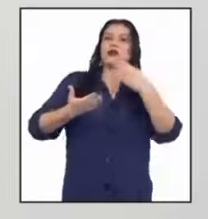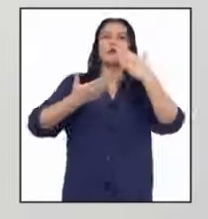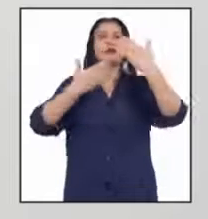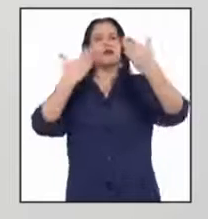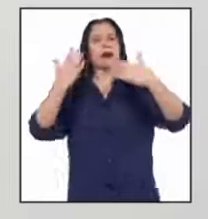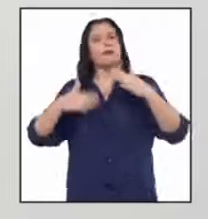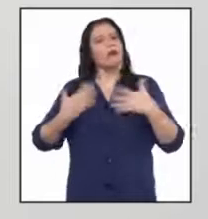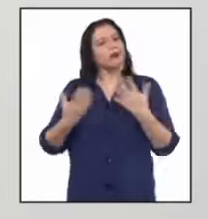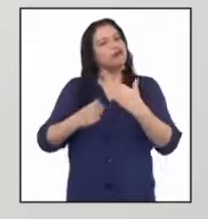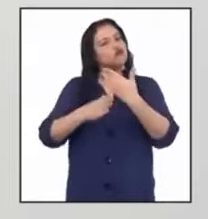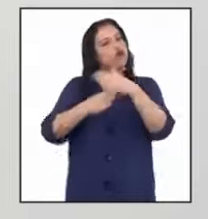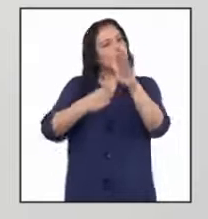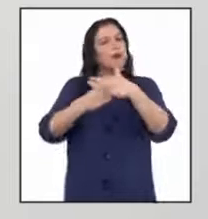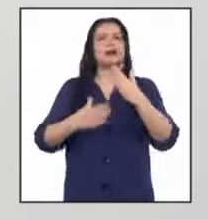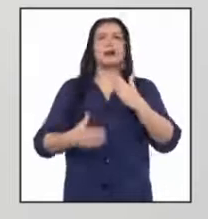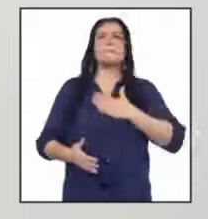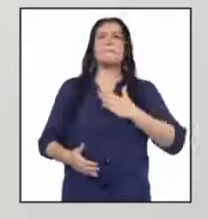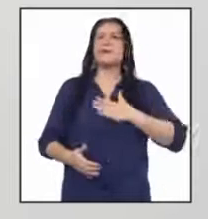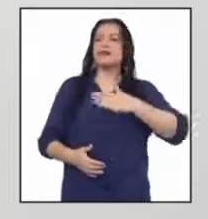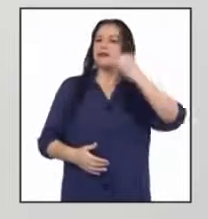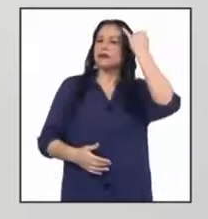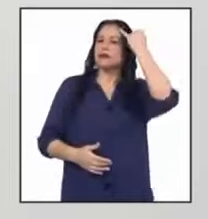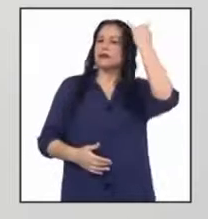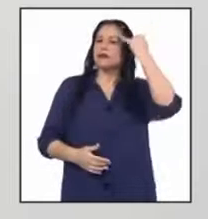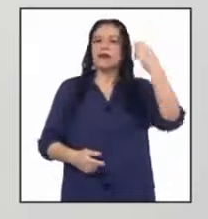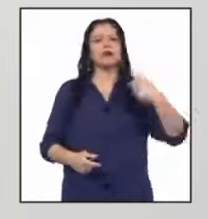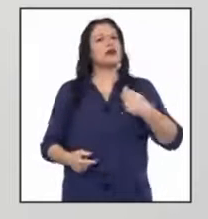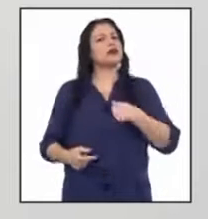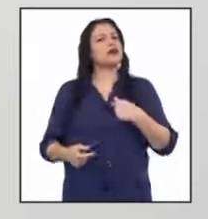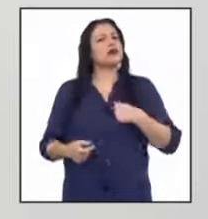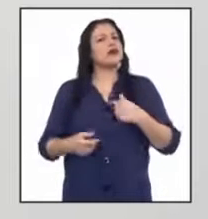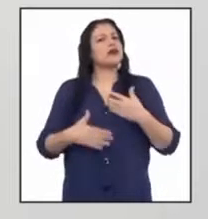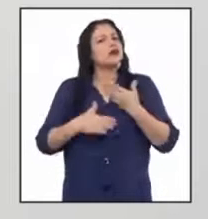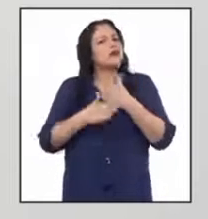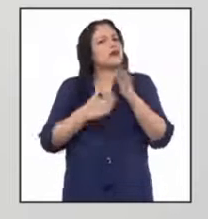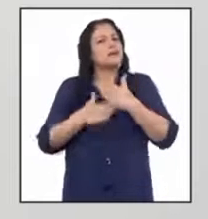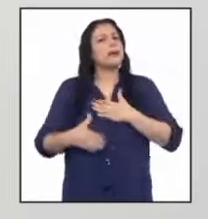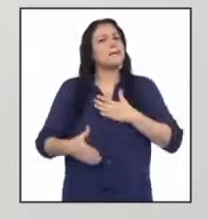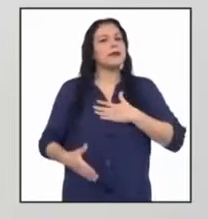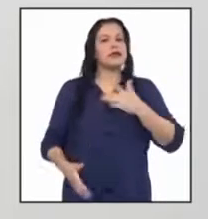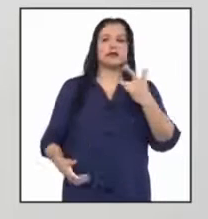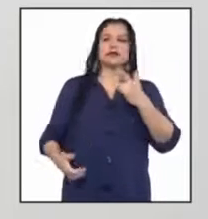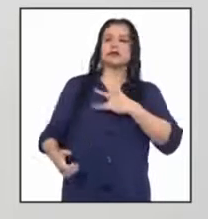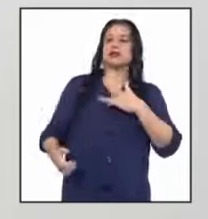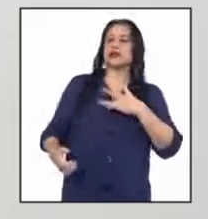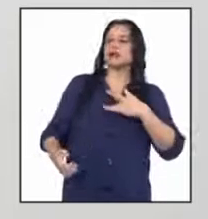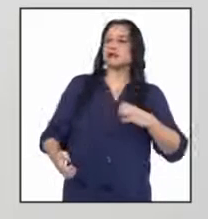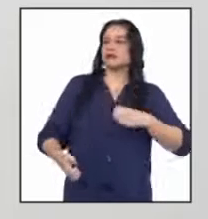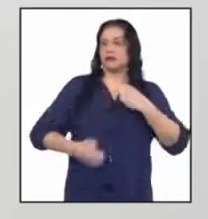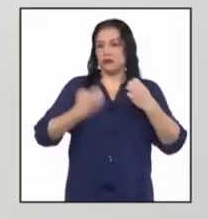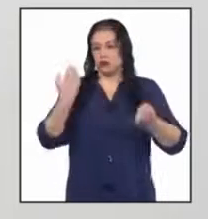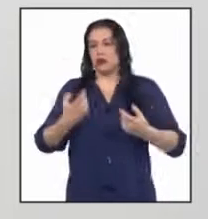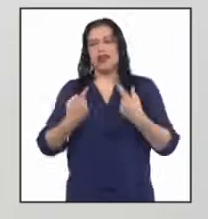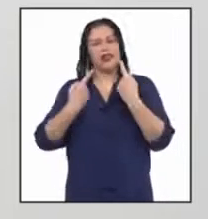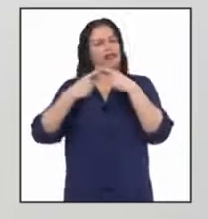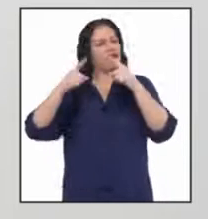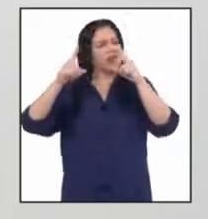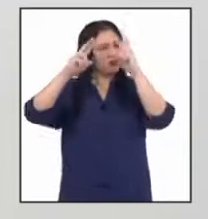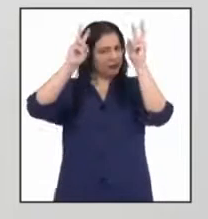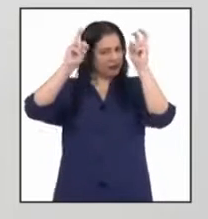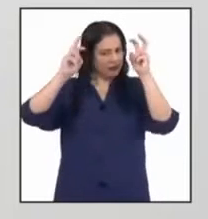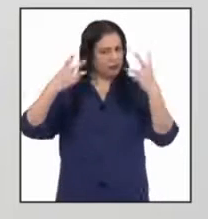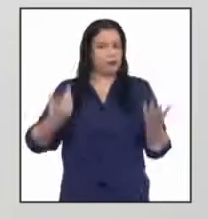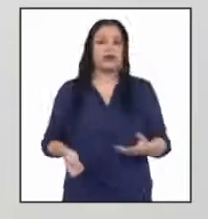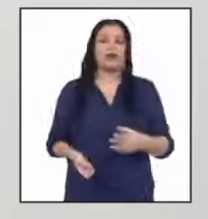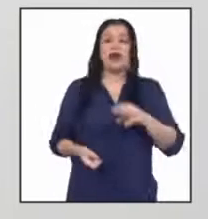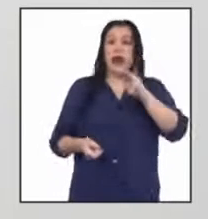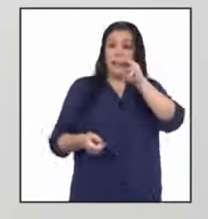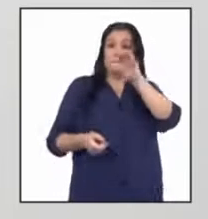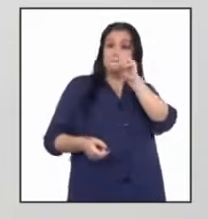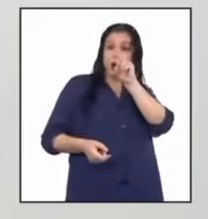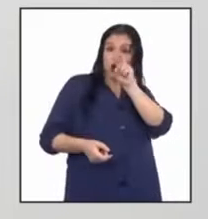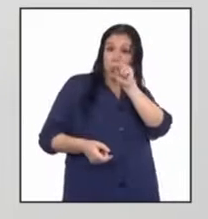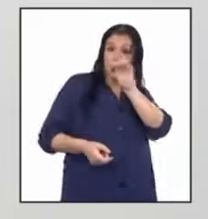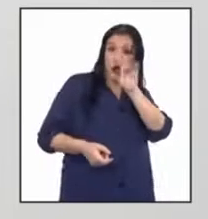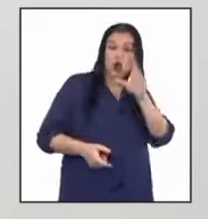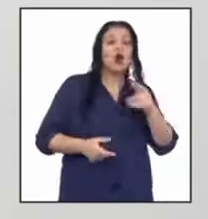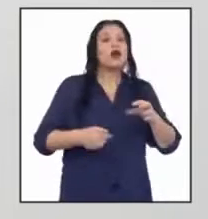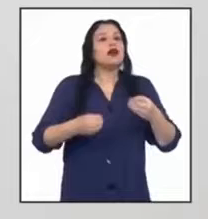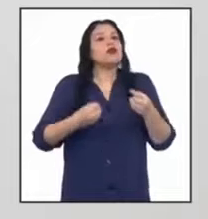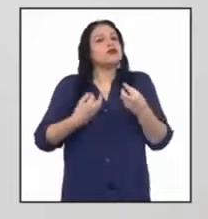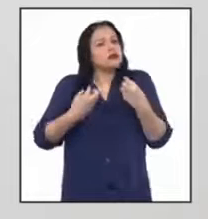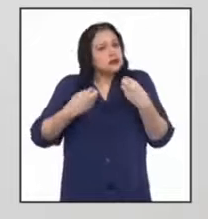amplia aquello que pensamos y sentimos con respecto a cualquier tema. El monólogo nos brinda la